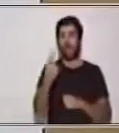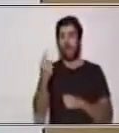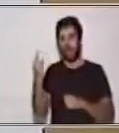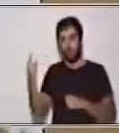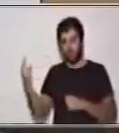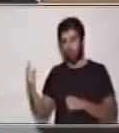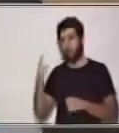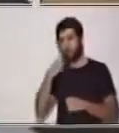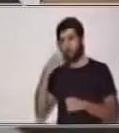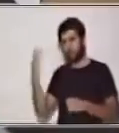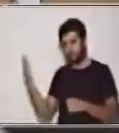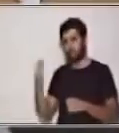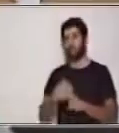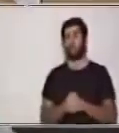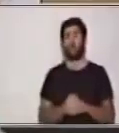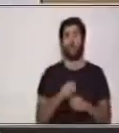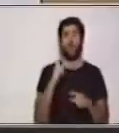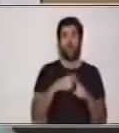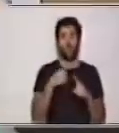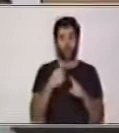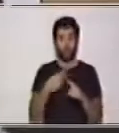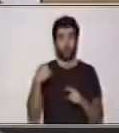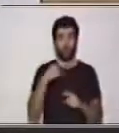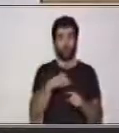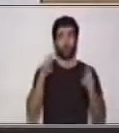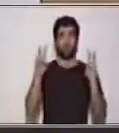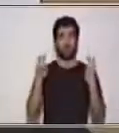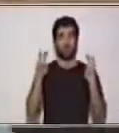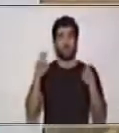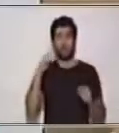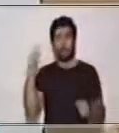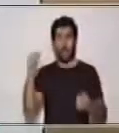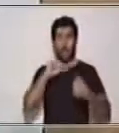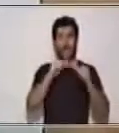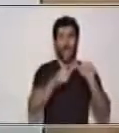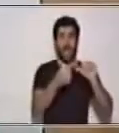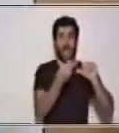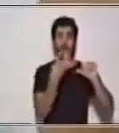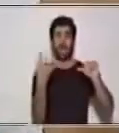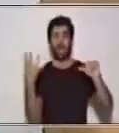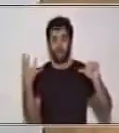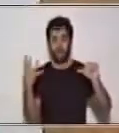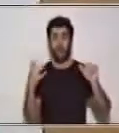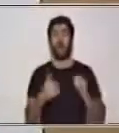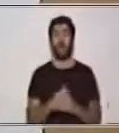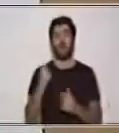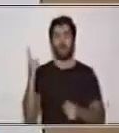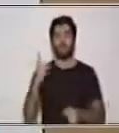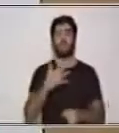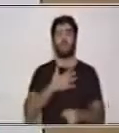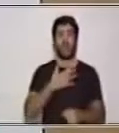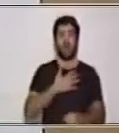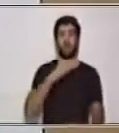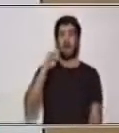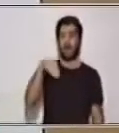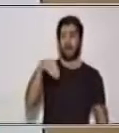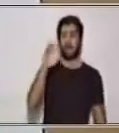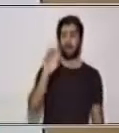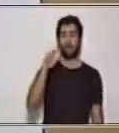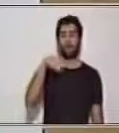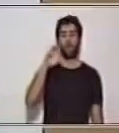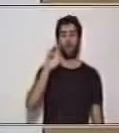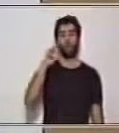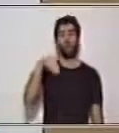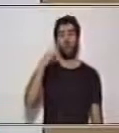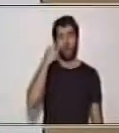monomios. Cuando hablamos de un término algebraico, tal y como está expresado acá, se llama monomio. Cuando